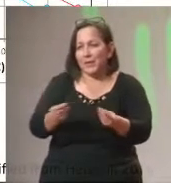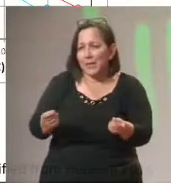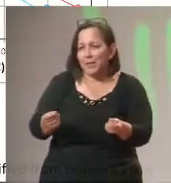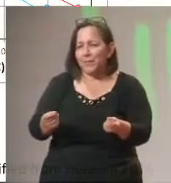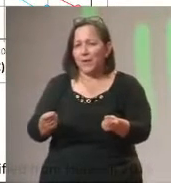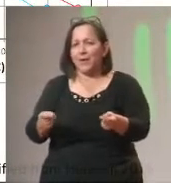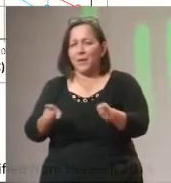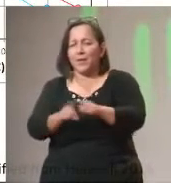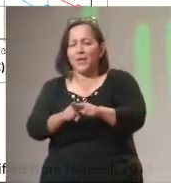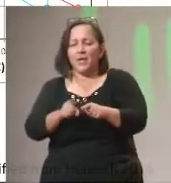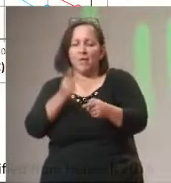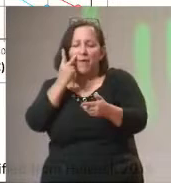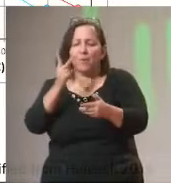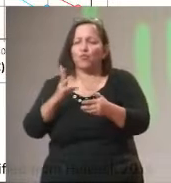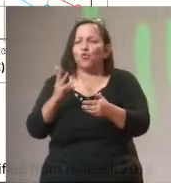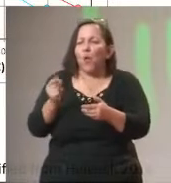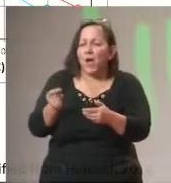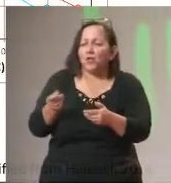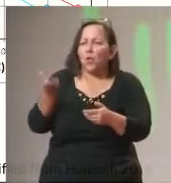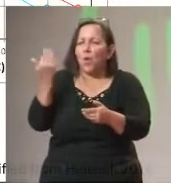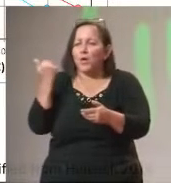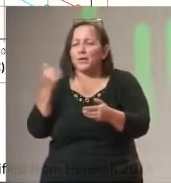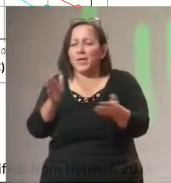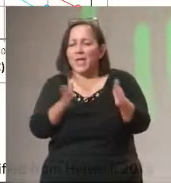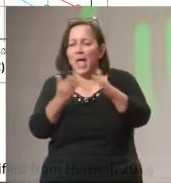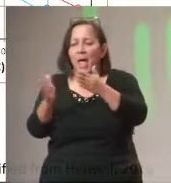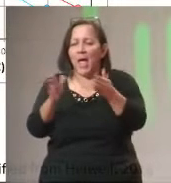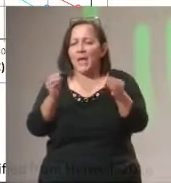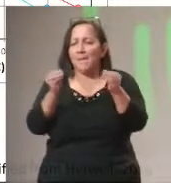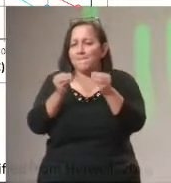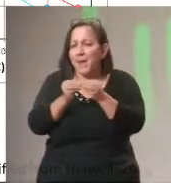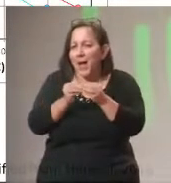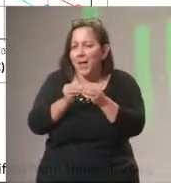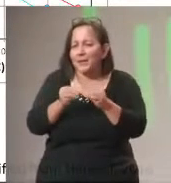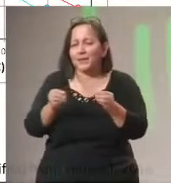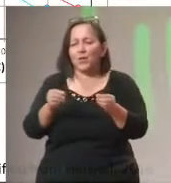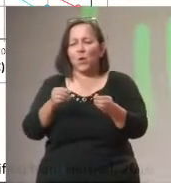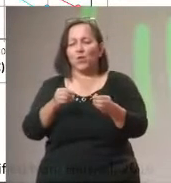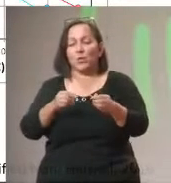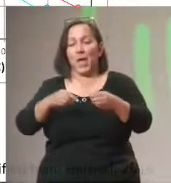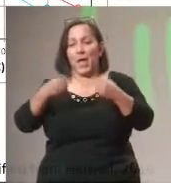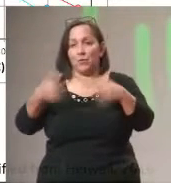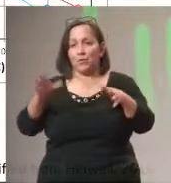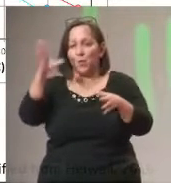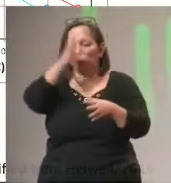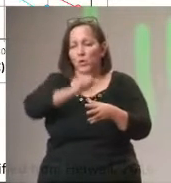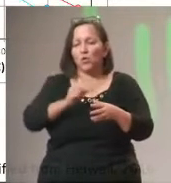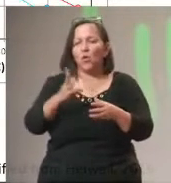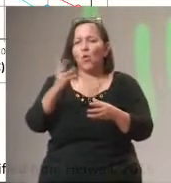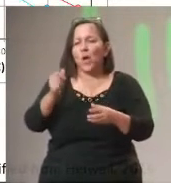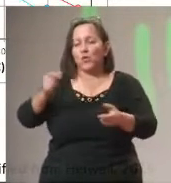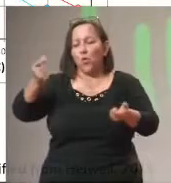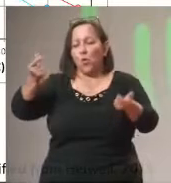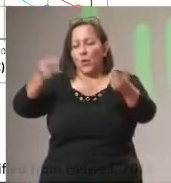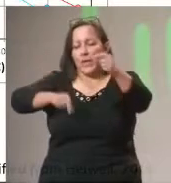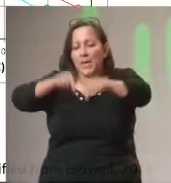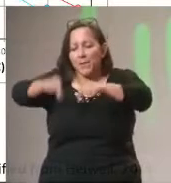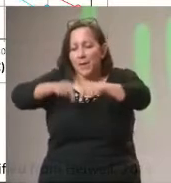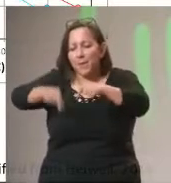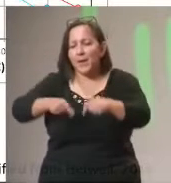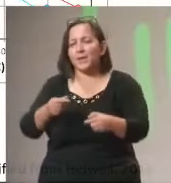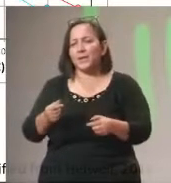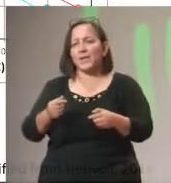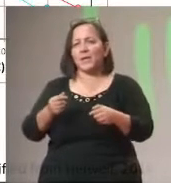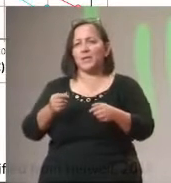que determinamos cuánto pudo ser exceso de aire y una vez que determinamos químicamente cuánta es la solubilidad de ese gas bajo condiciones